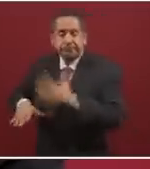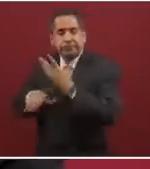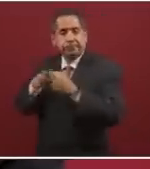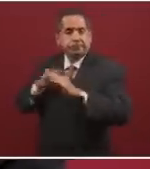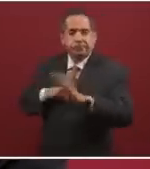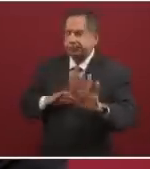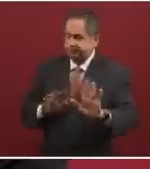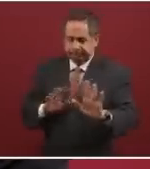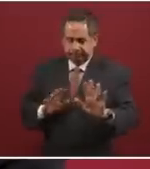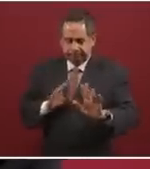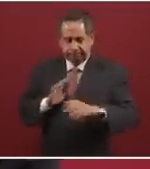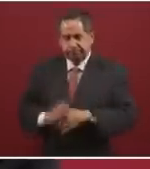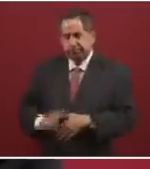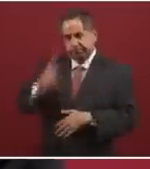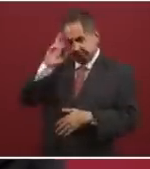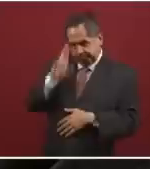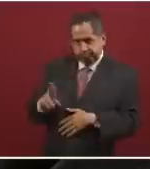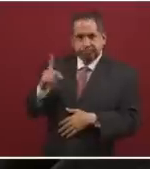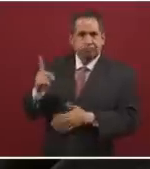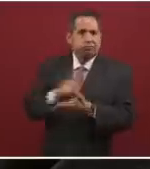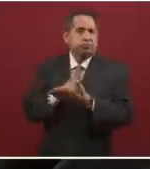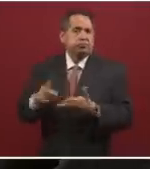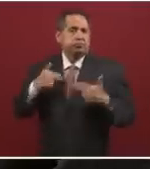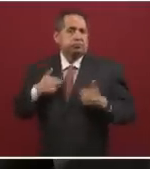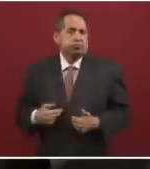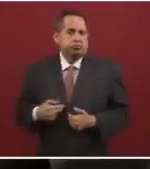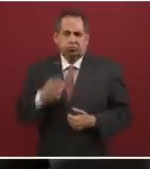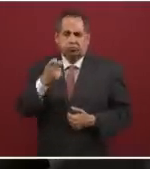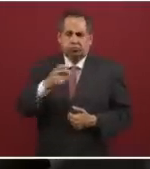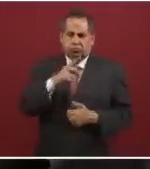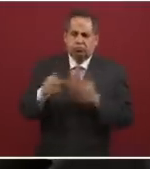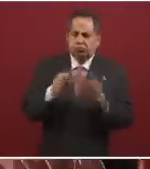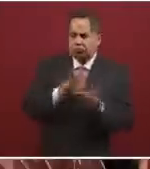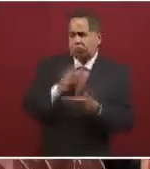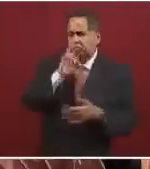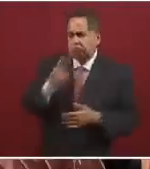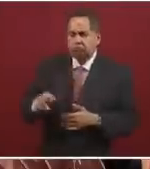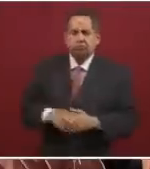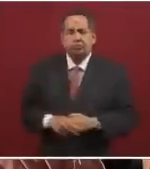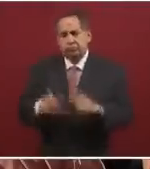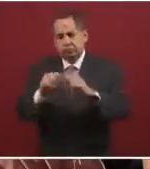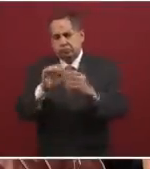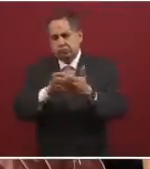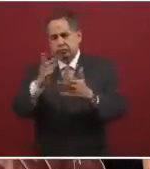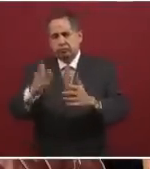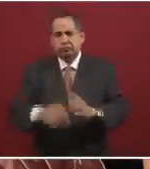respetando los derechos humanos. Eso es lo que puedo contestar. Muchas gracias,